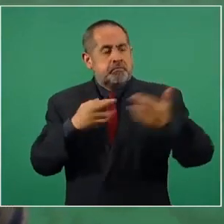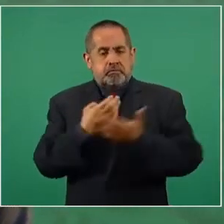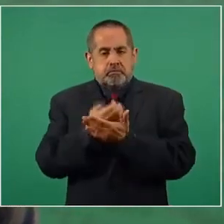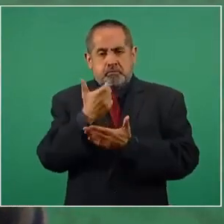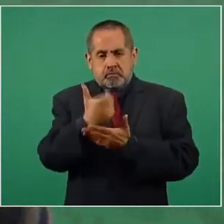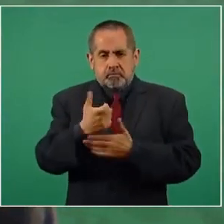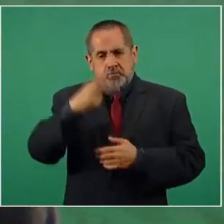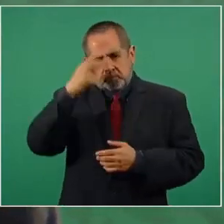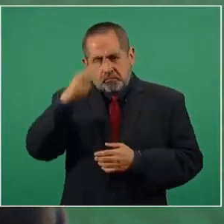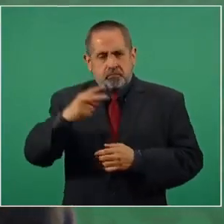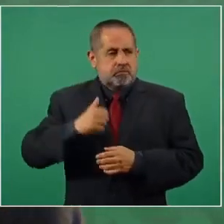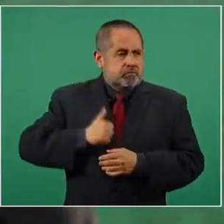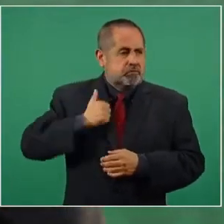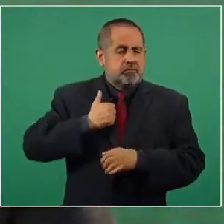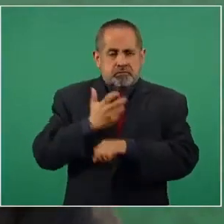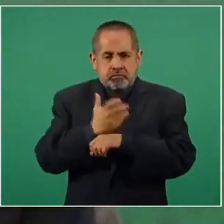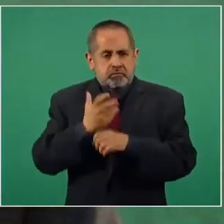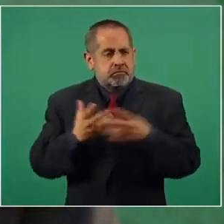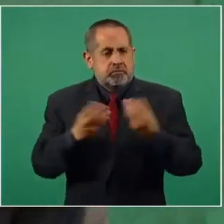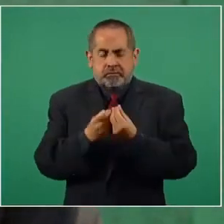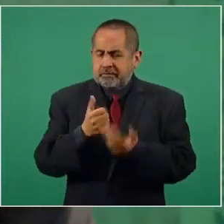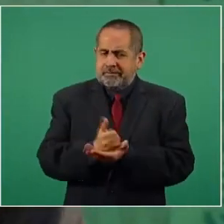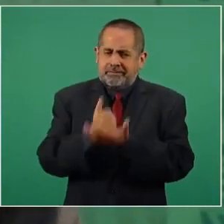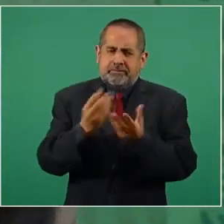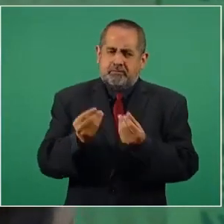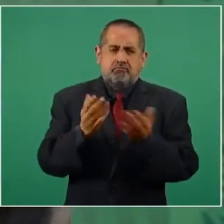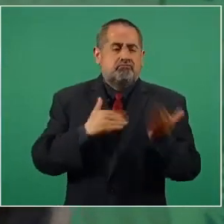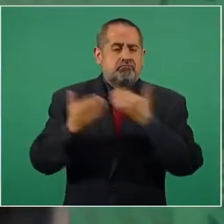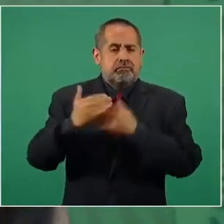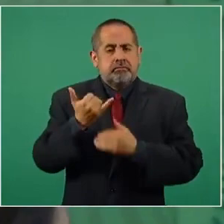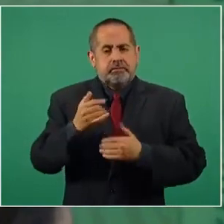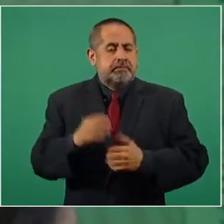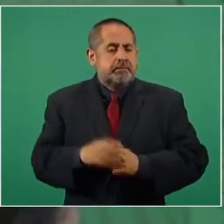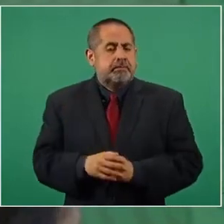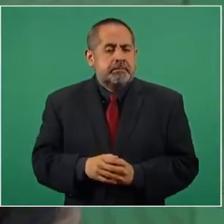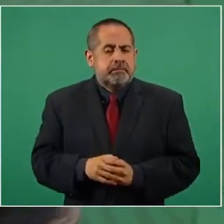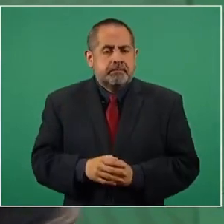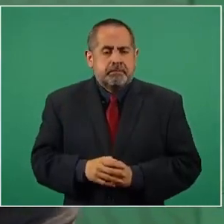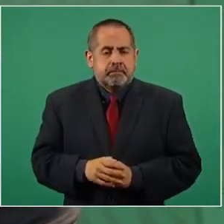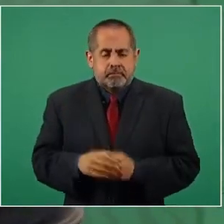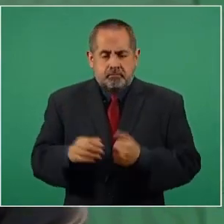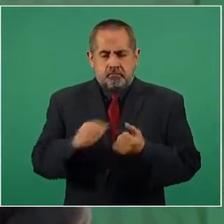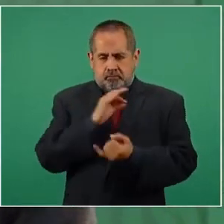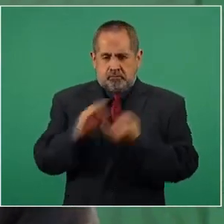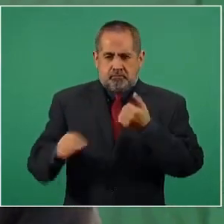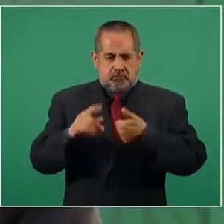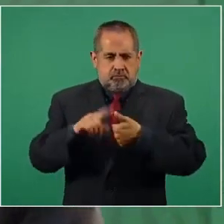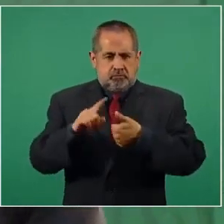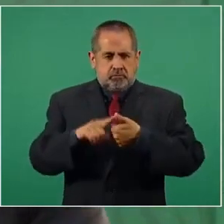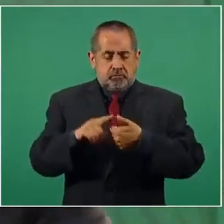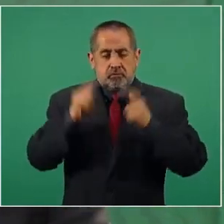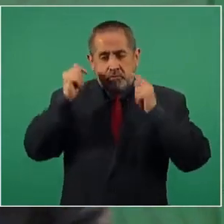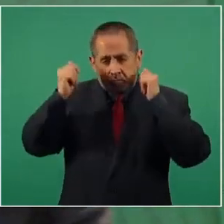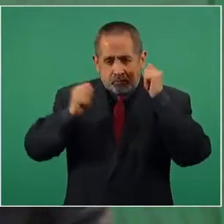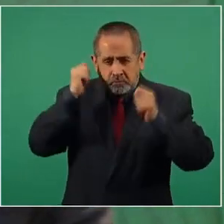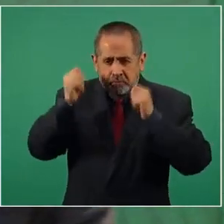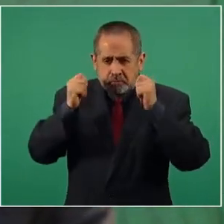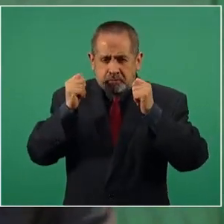económicas, comerciales, y eso va a ayudar mucho. Y, por último, el